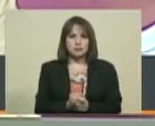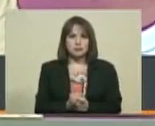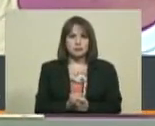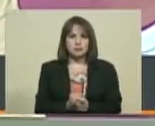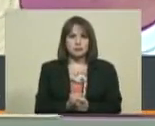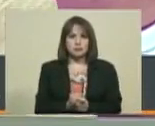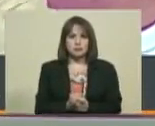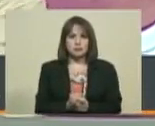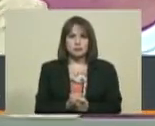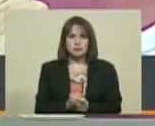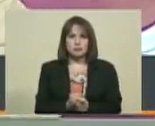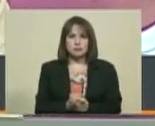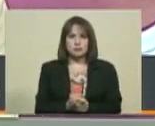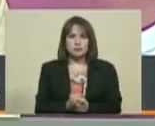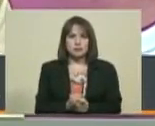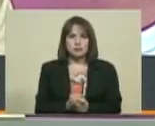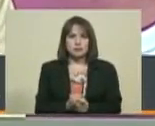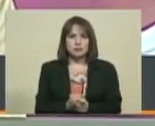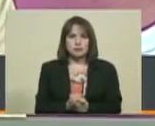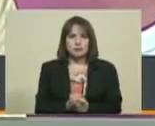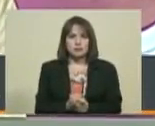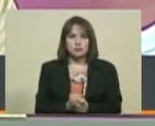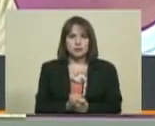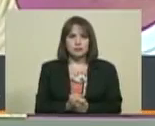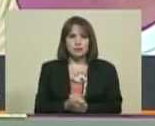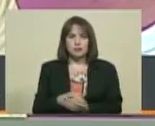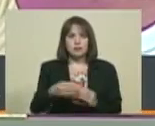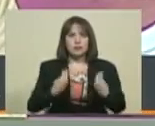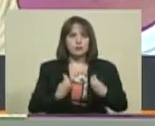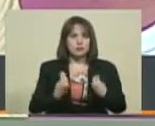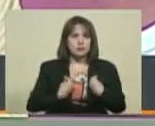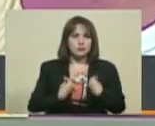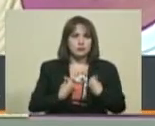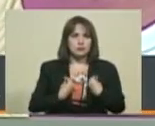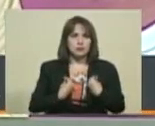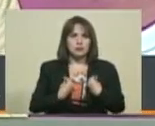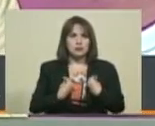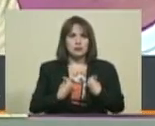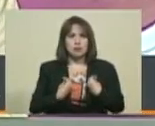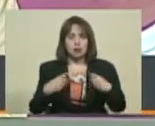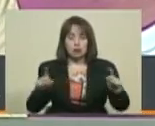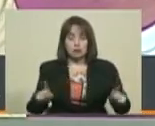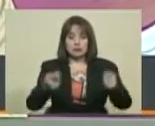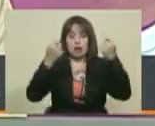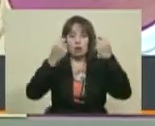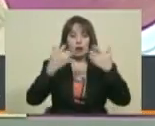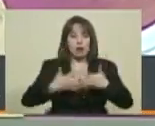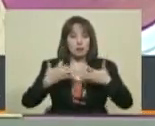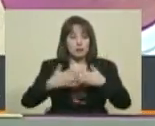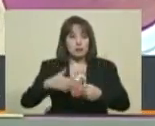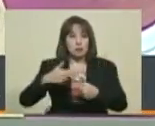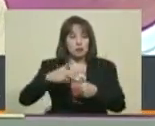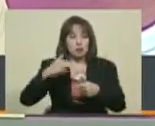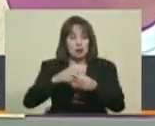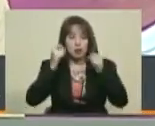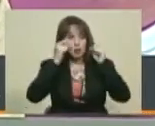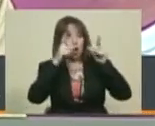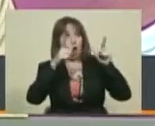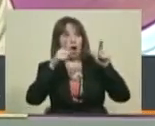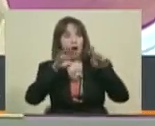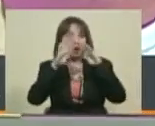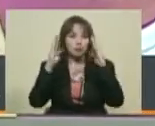acelerada que vivimos en ese momento y del milagro de la recuperación de la industria petrolera que asombró al mundo